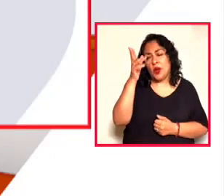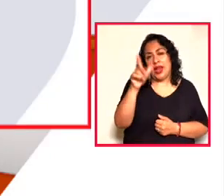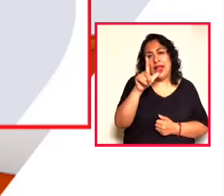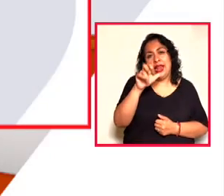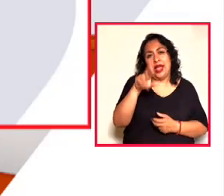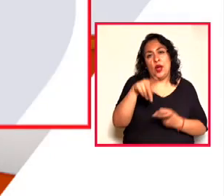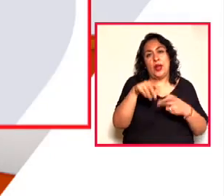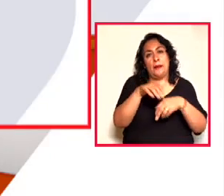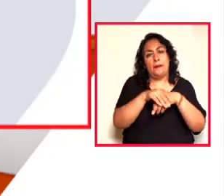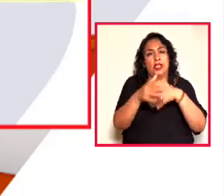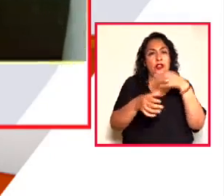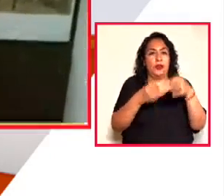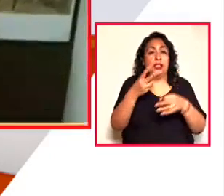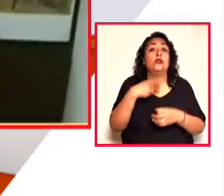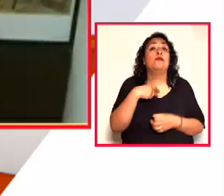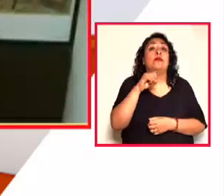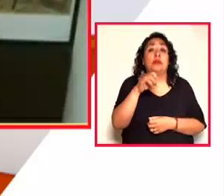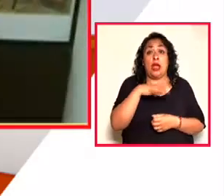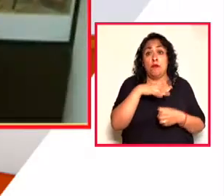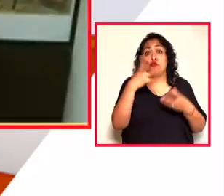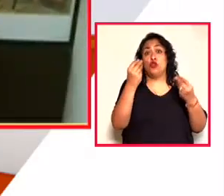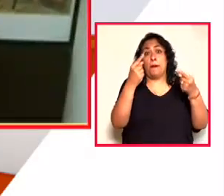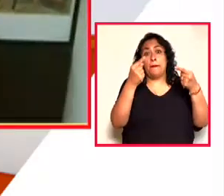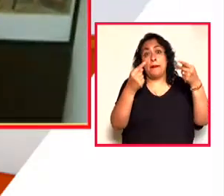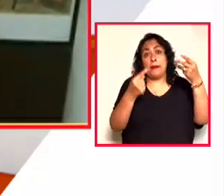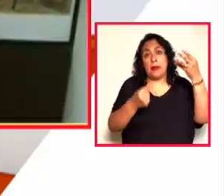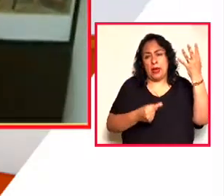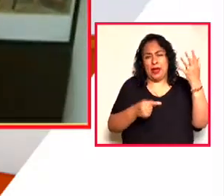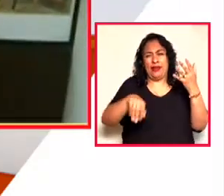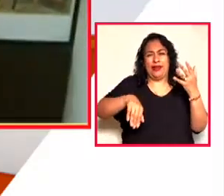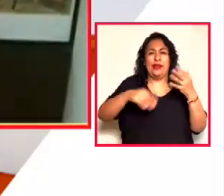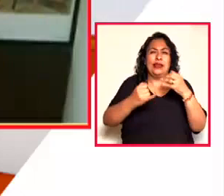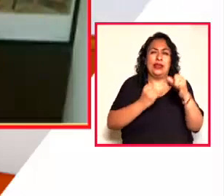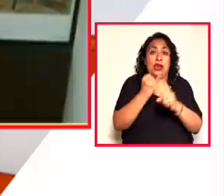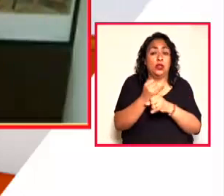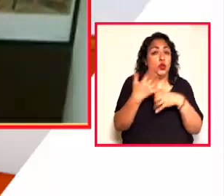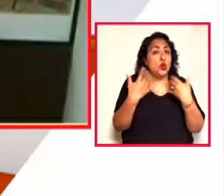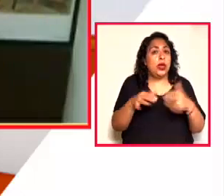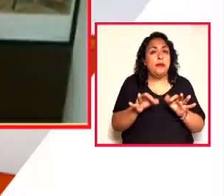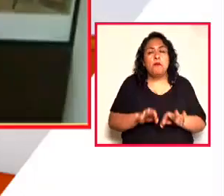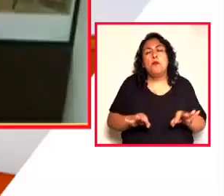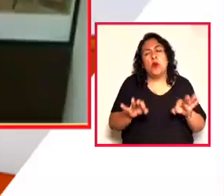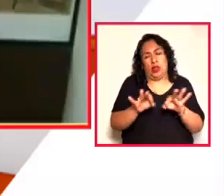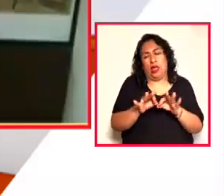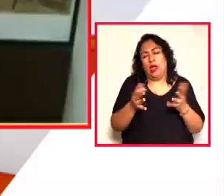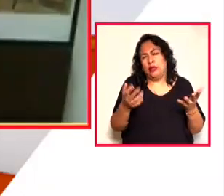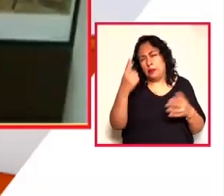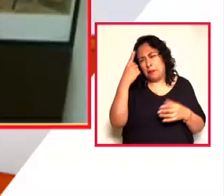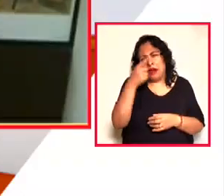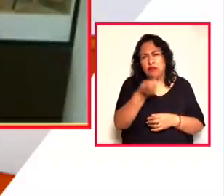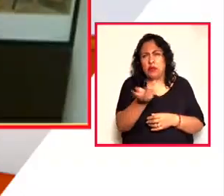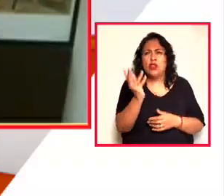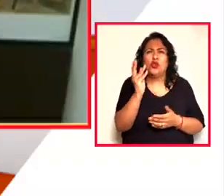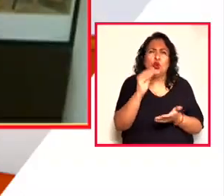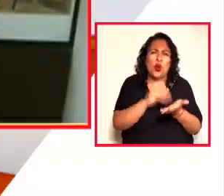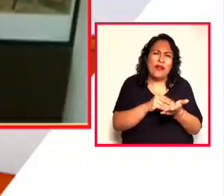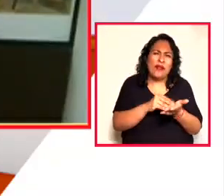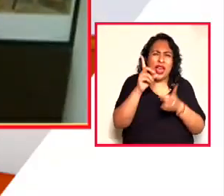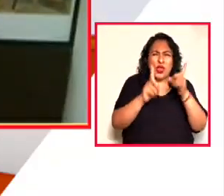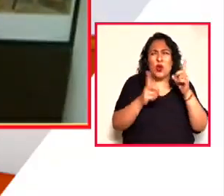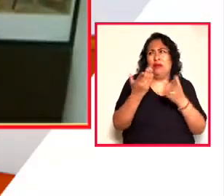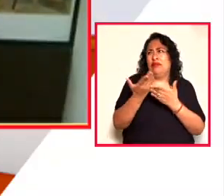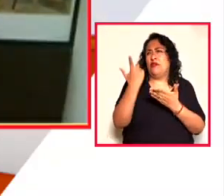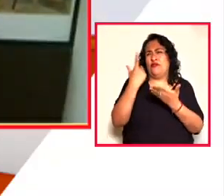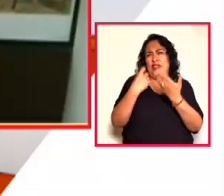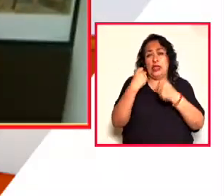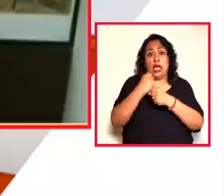Noticias 22? Así es, tenemos muchos contenidos y esto que mencionas a nivel internacional es fundamental porque para quienes todavía dudaban hace algunos 20 años que